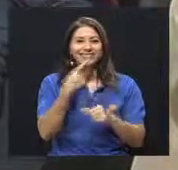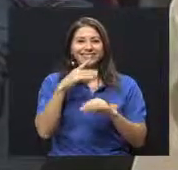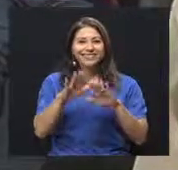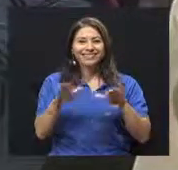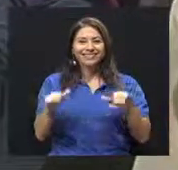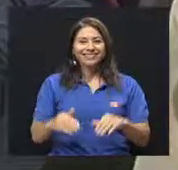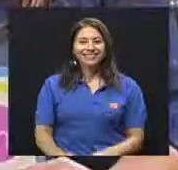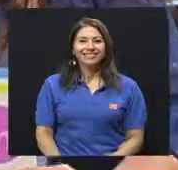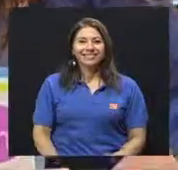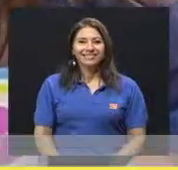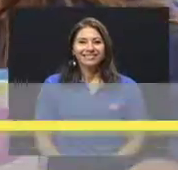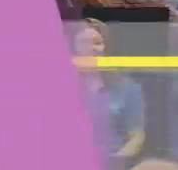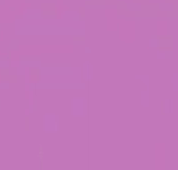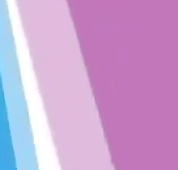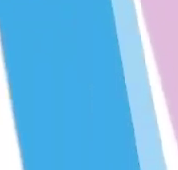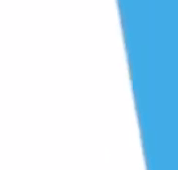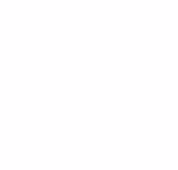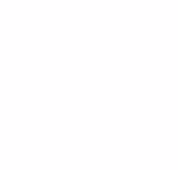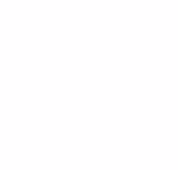regresamos.